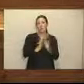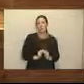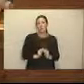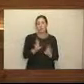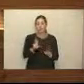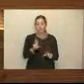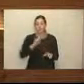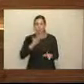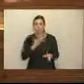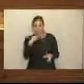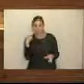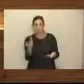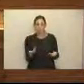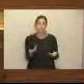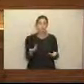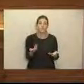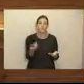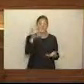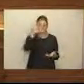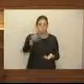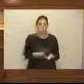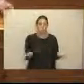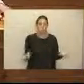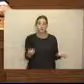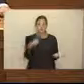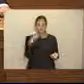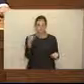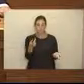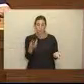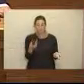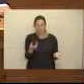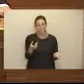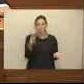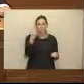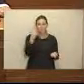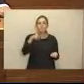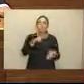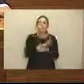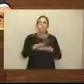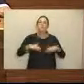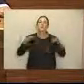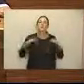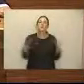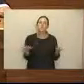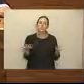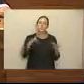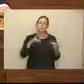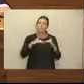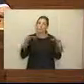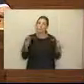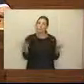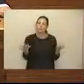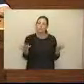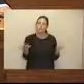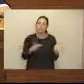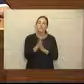duele, no, pero sí, escuche, le duele, pero mire, este Parlamento Es